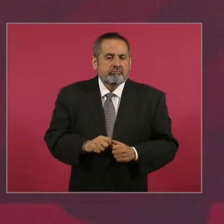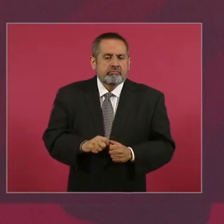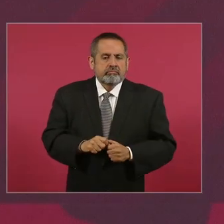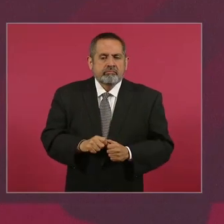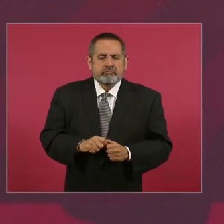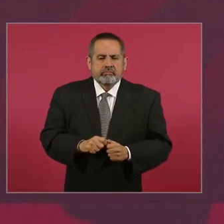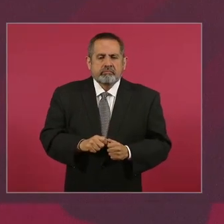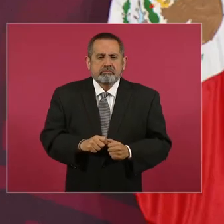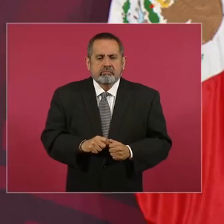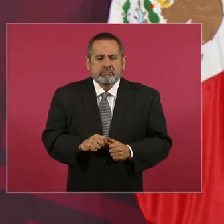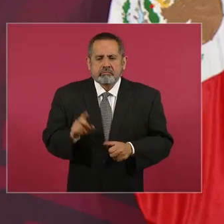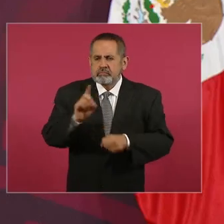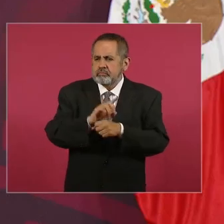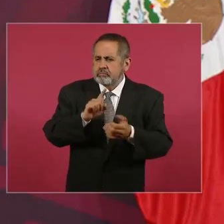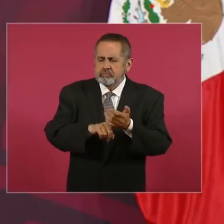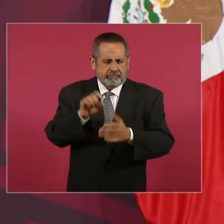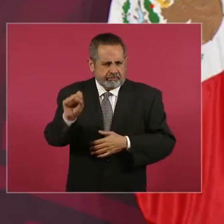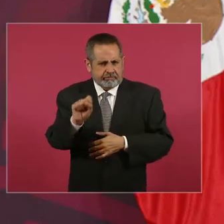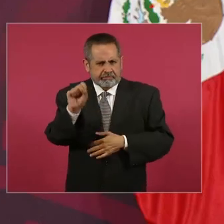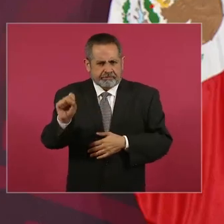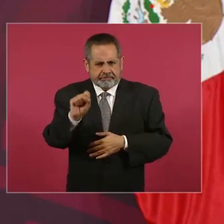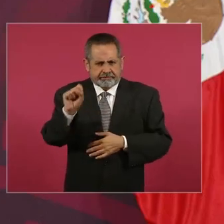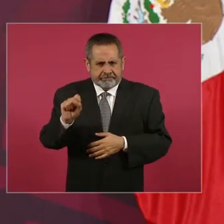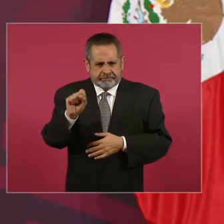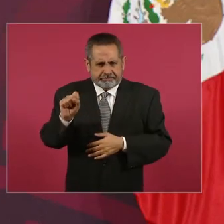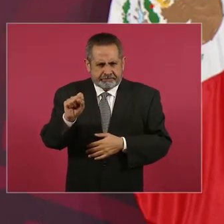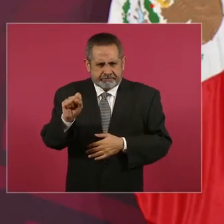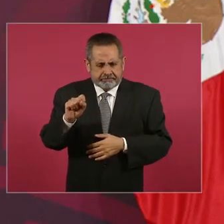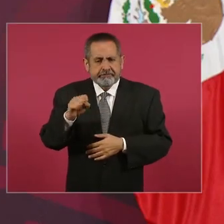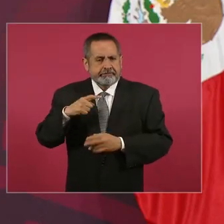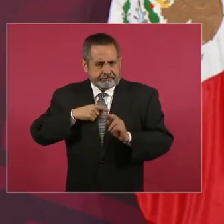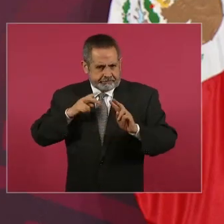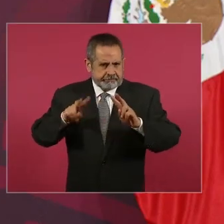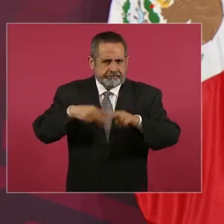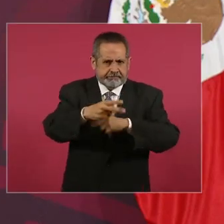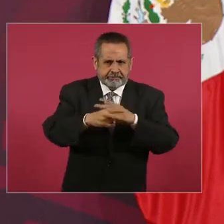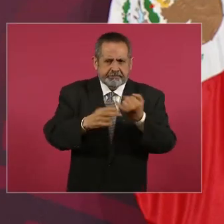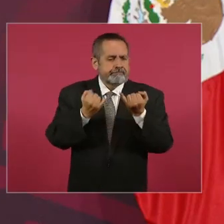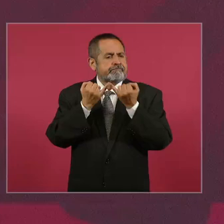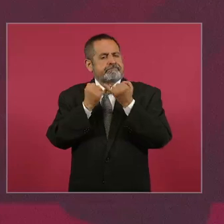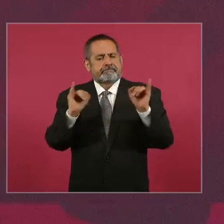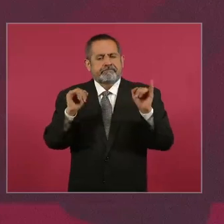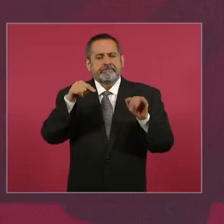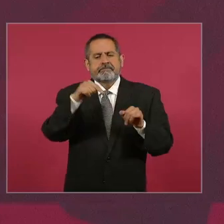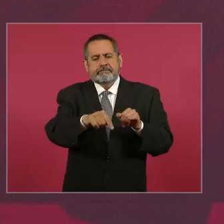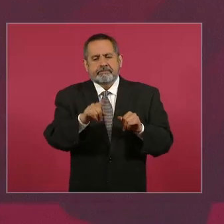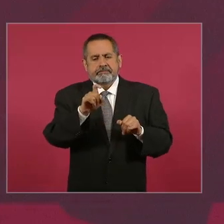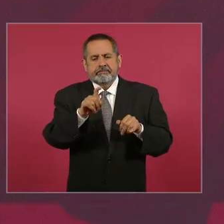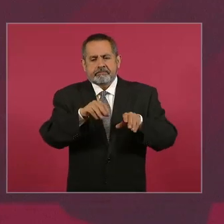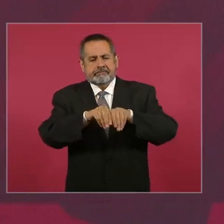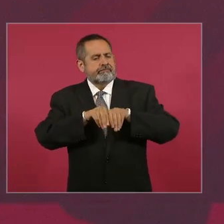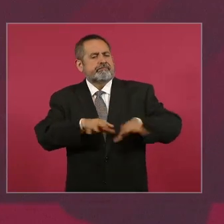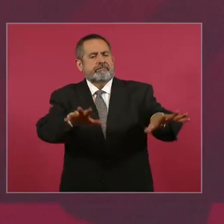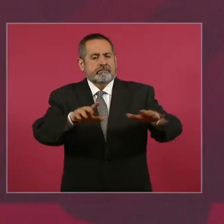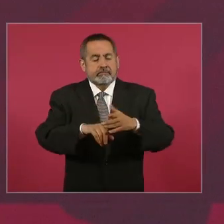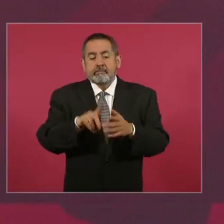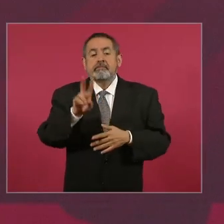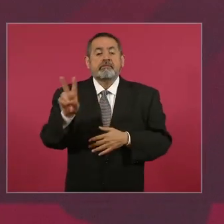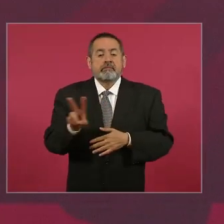el sábado, que vamos a inaugurar ya el cuchillo, o sea, el